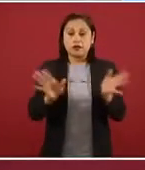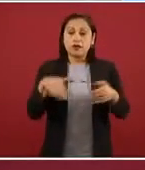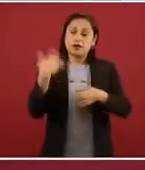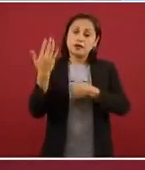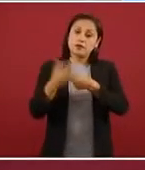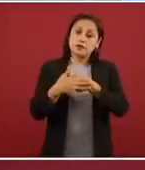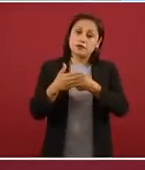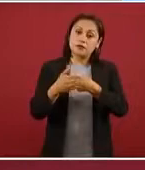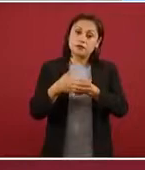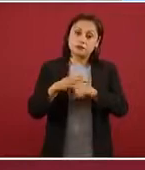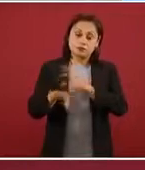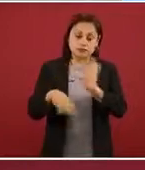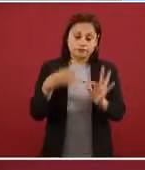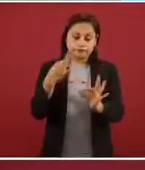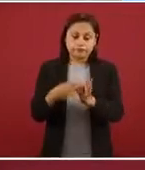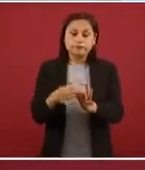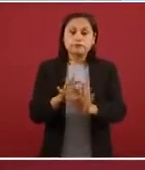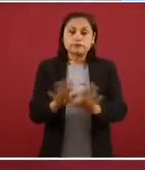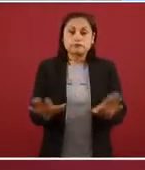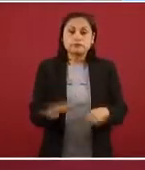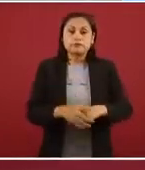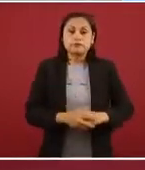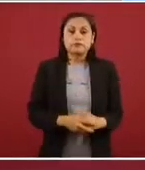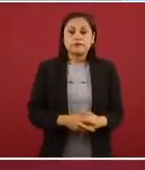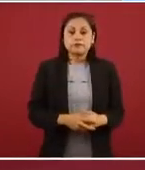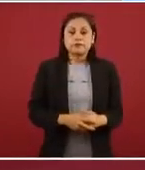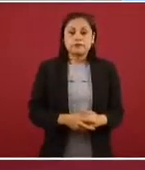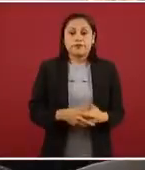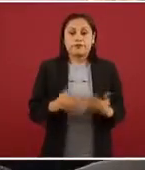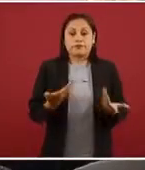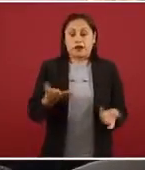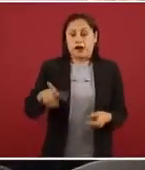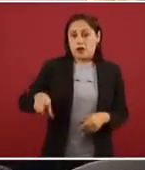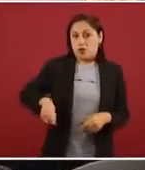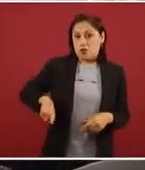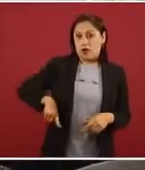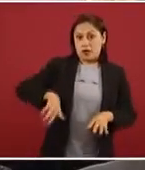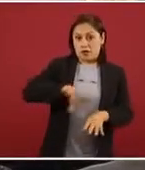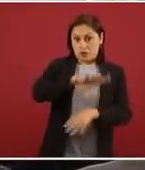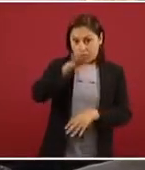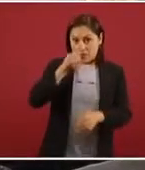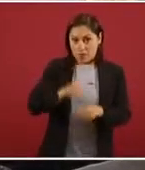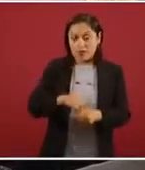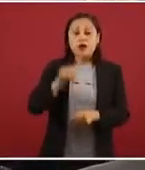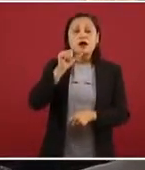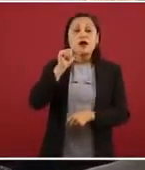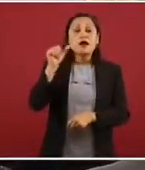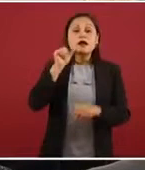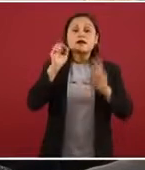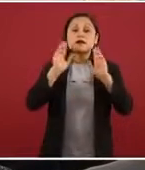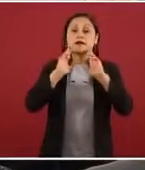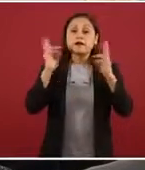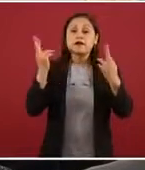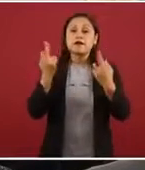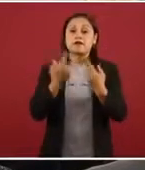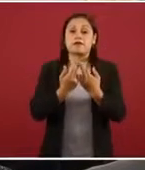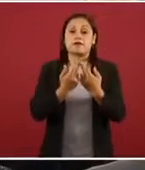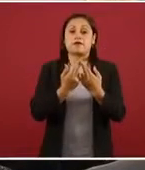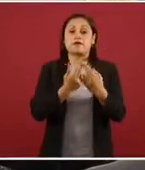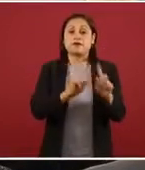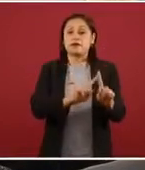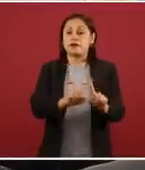esta infraestructura. Y es todo el gobierno. O sea, ayer tuvimos reunión con todo el comité, con todo